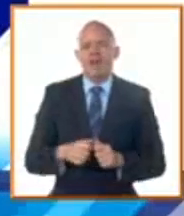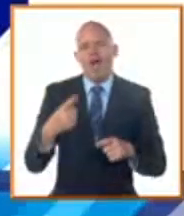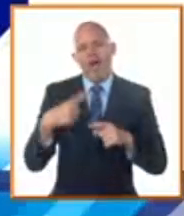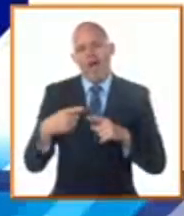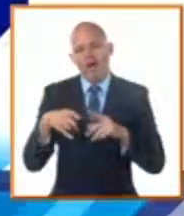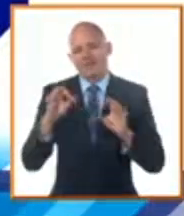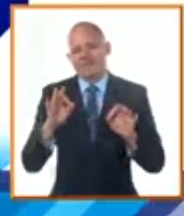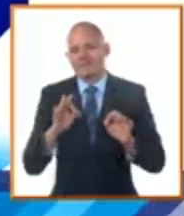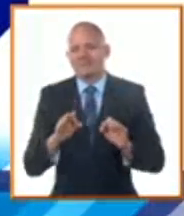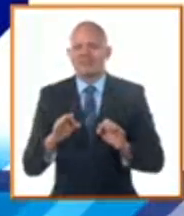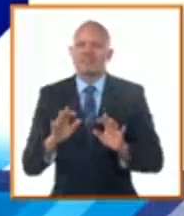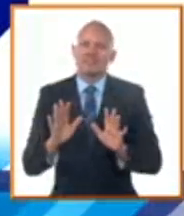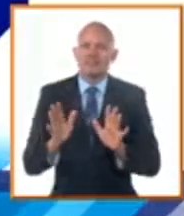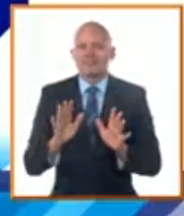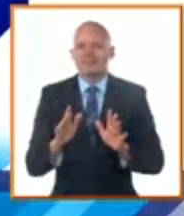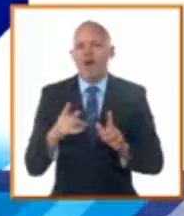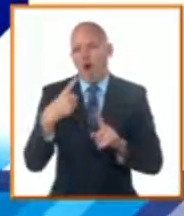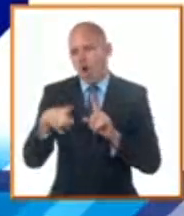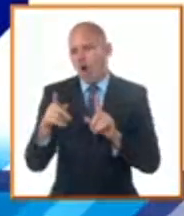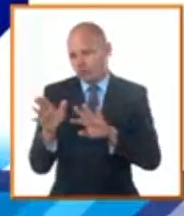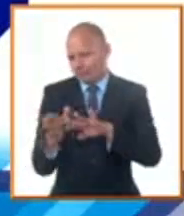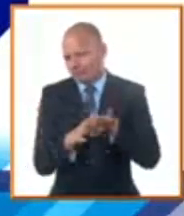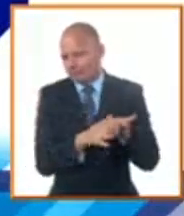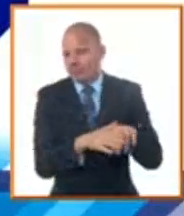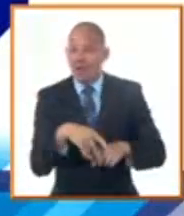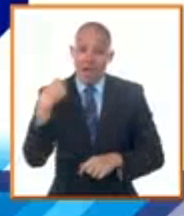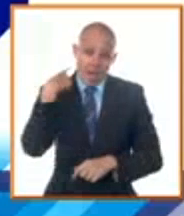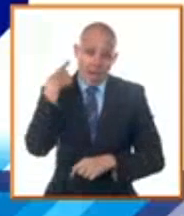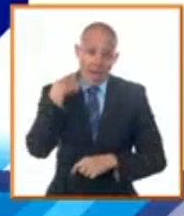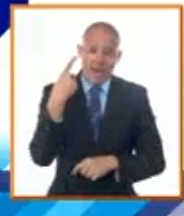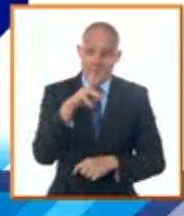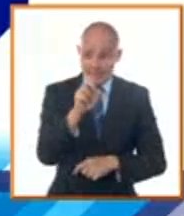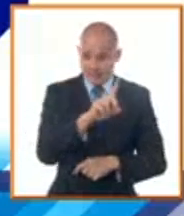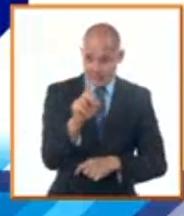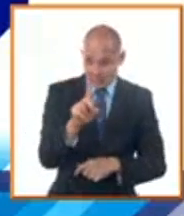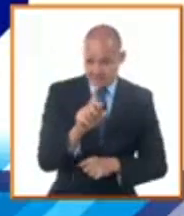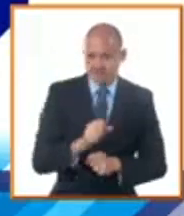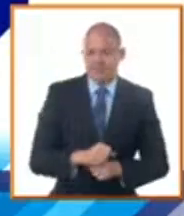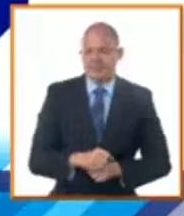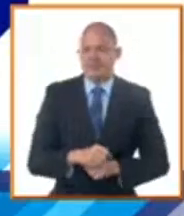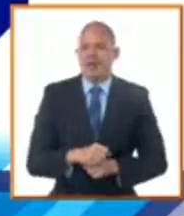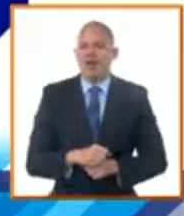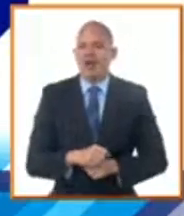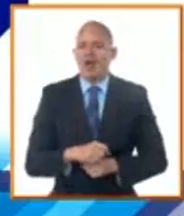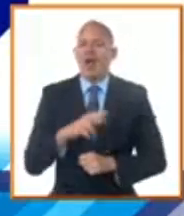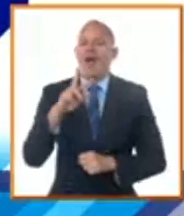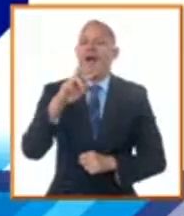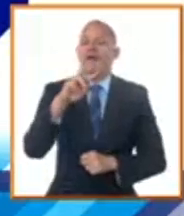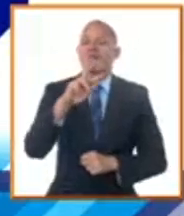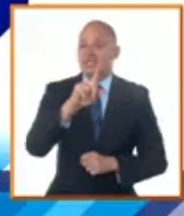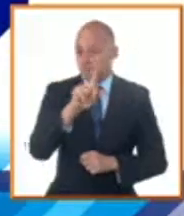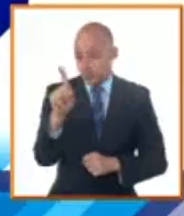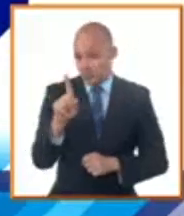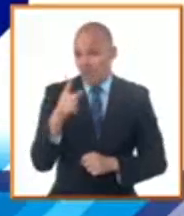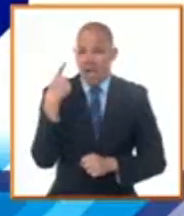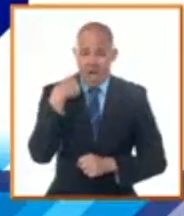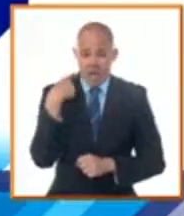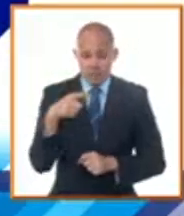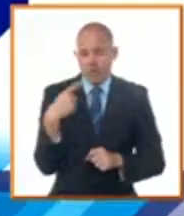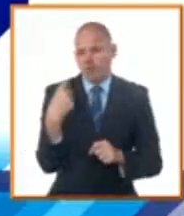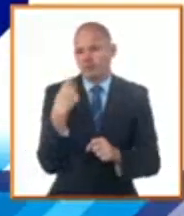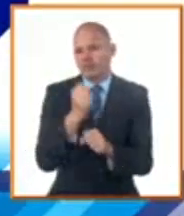desde desde el año pasado, el 2021, que es con el grupo de débiles visuales. Es decir, esto es un grupo que el año